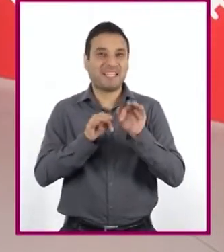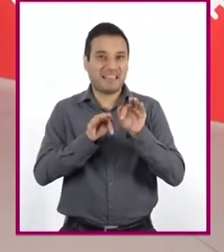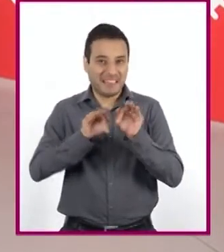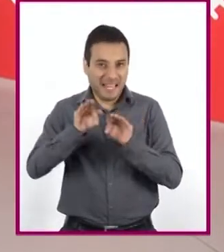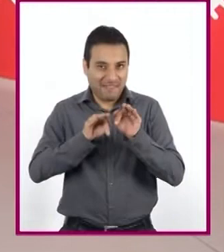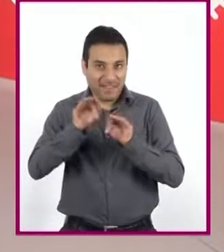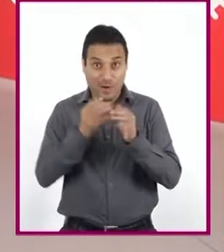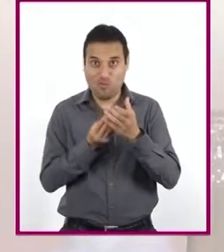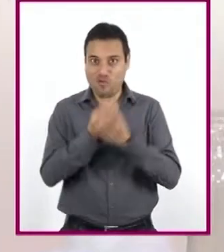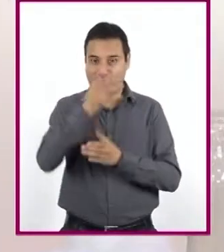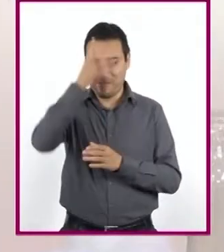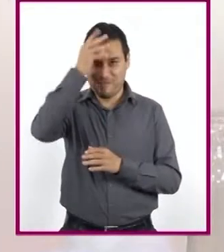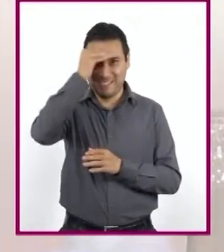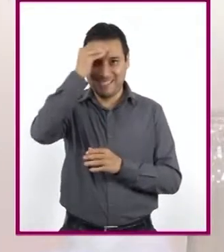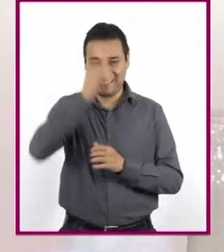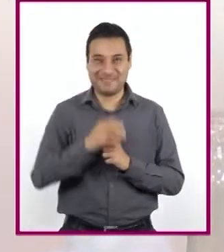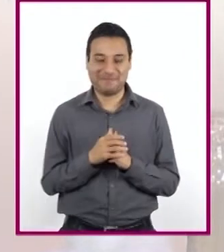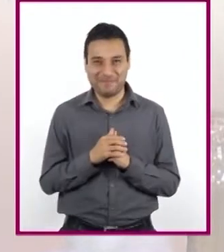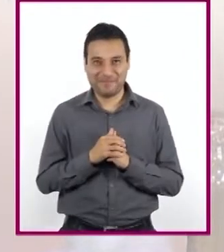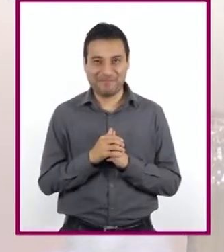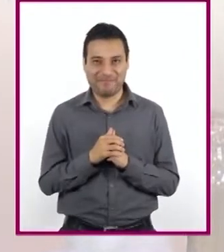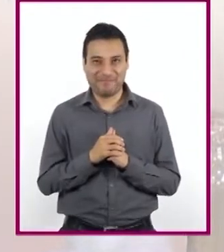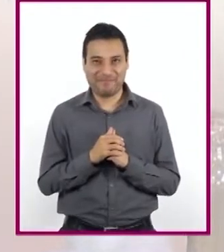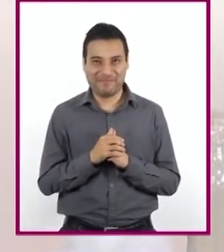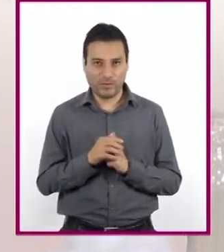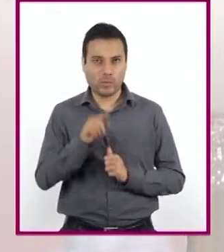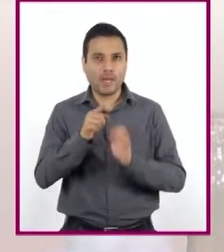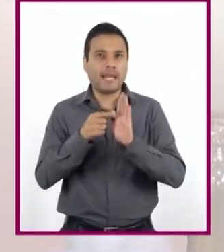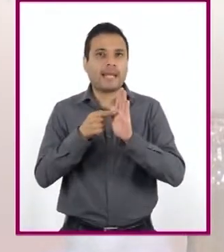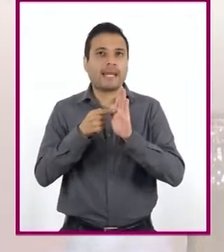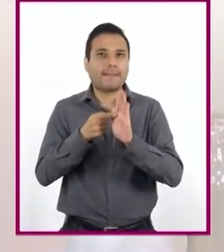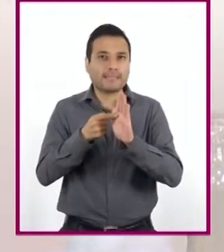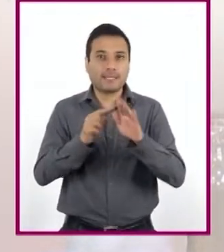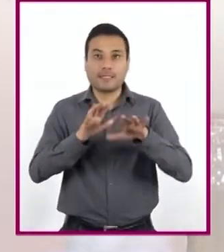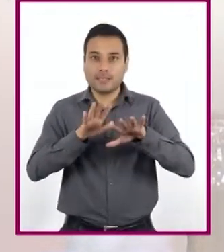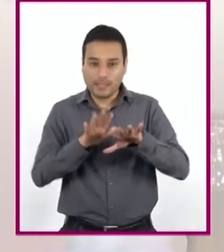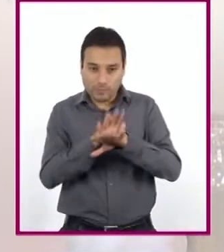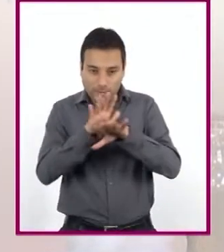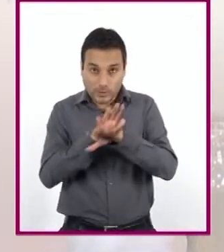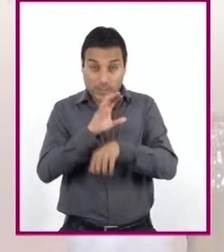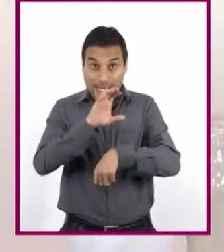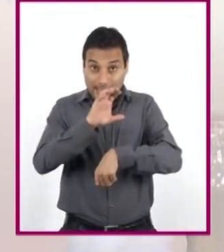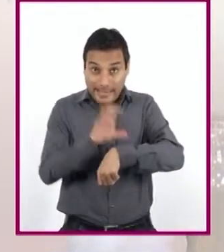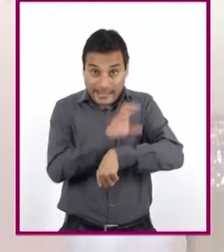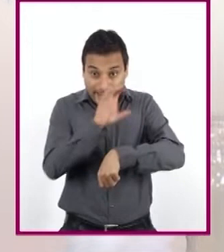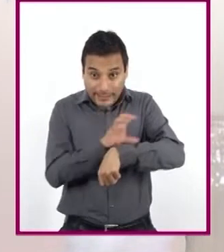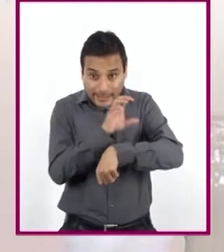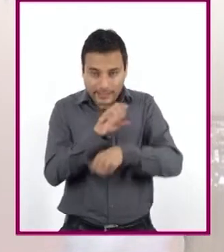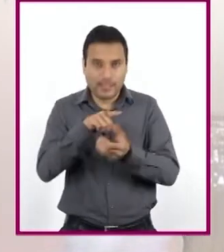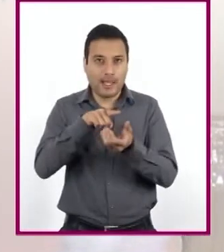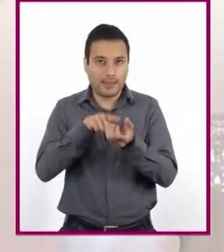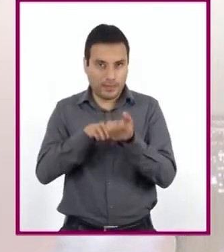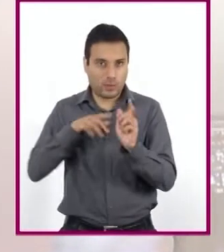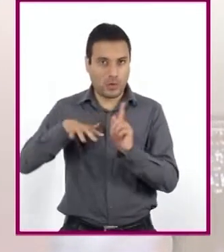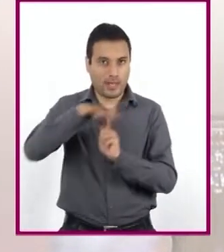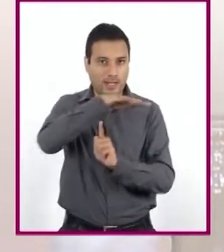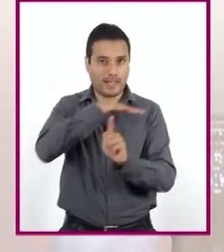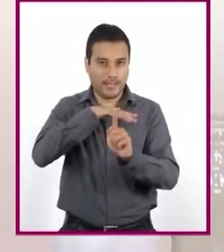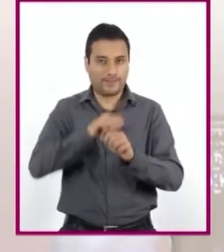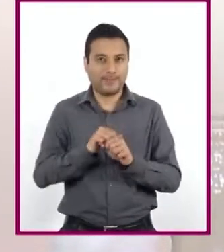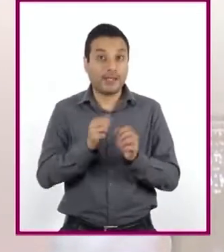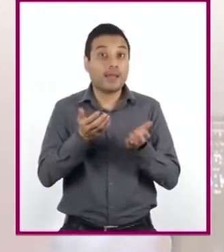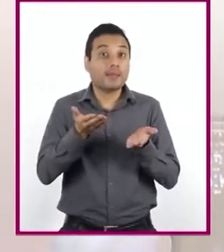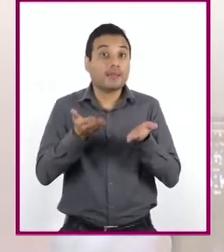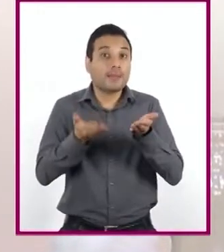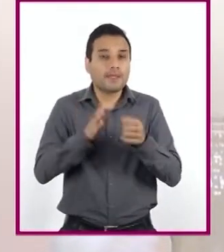aprendizaje esperado. Representa las transformaciones de la energía en los ecosistemas, en función de la fuente